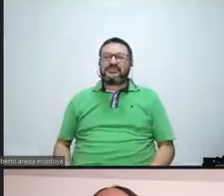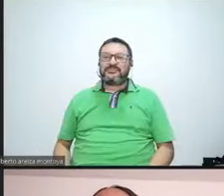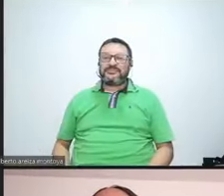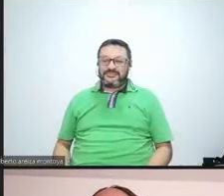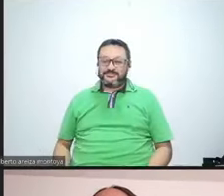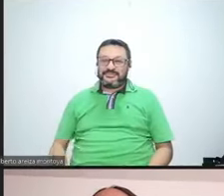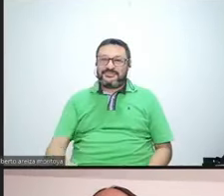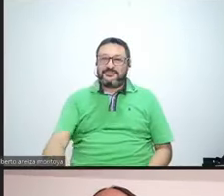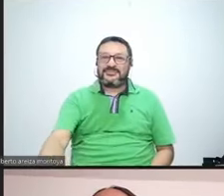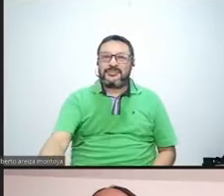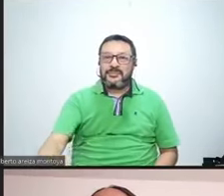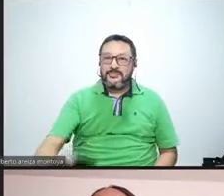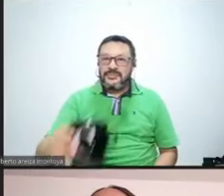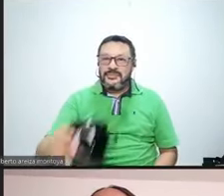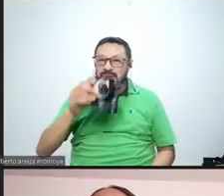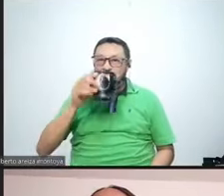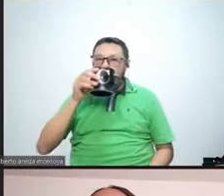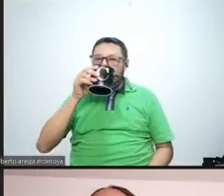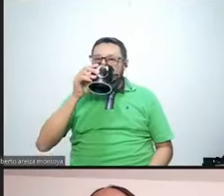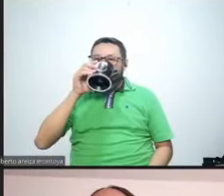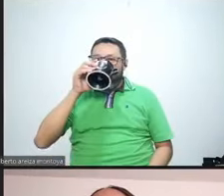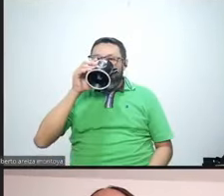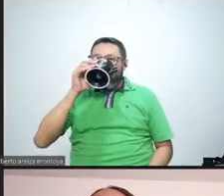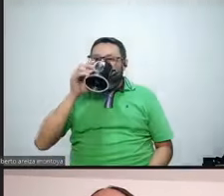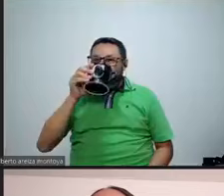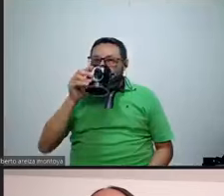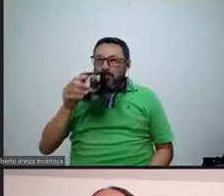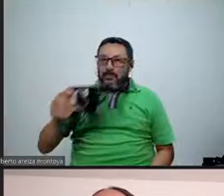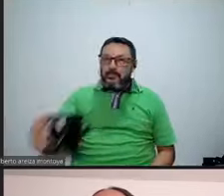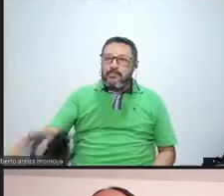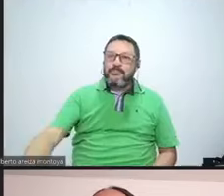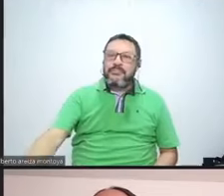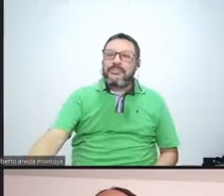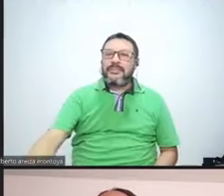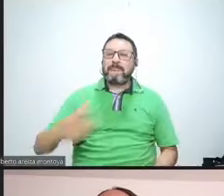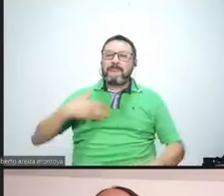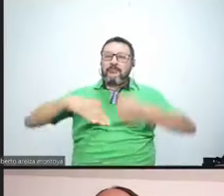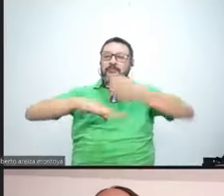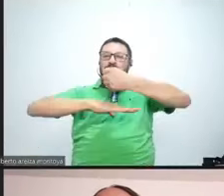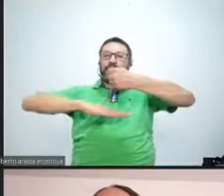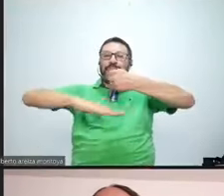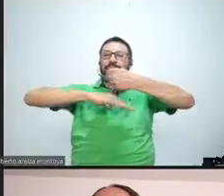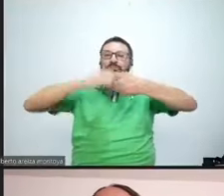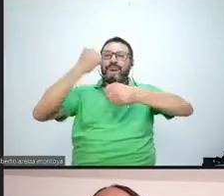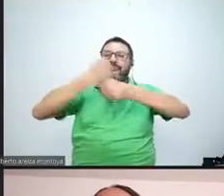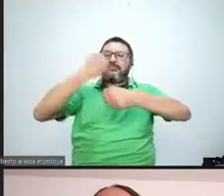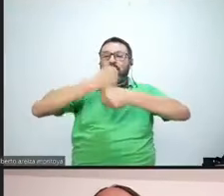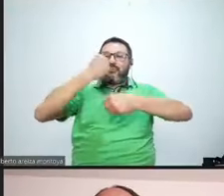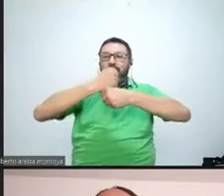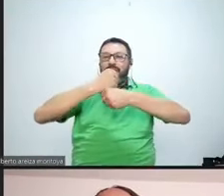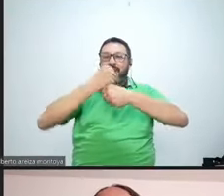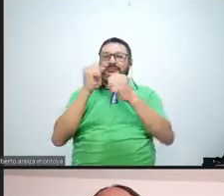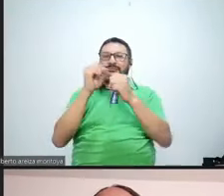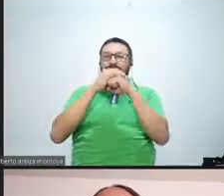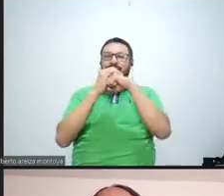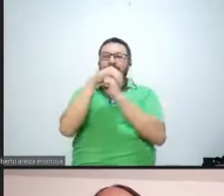programa, que la base de mi trabajo como fisioterapeuta la aprendí en gimnasia. O sea, yo hice